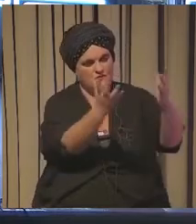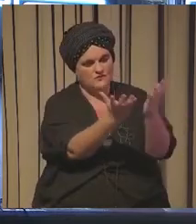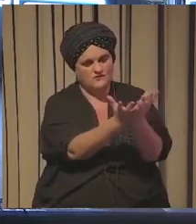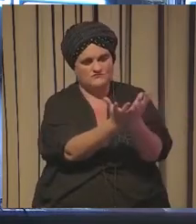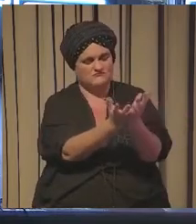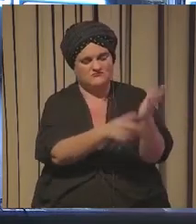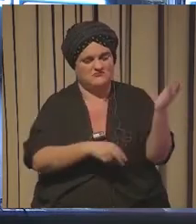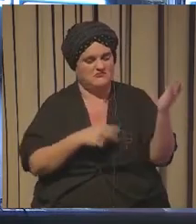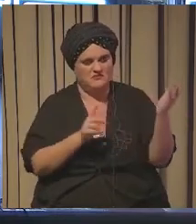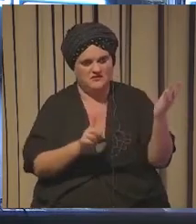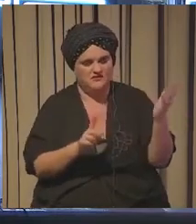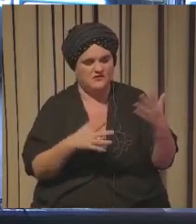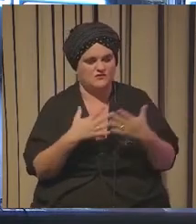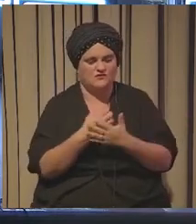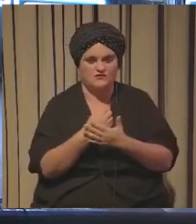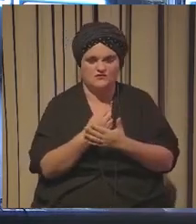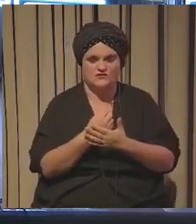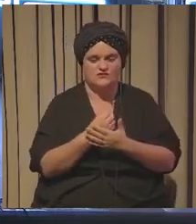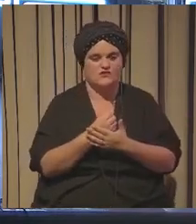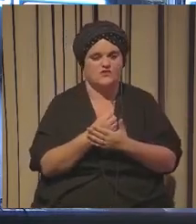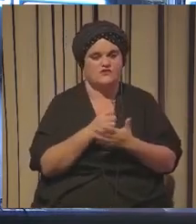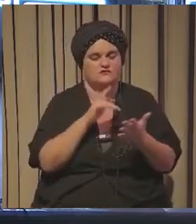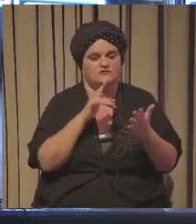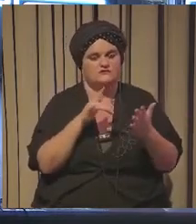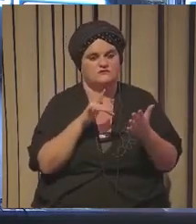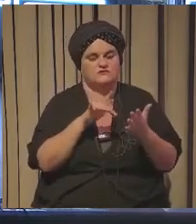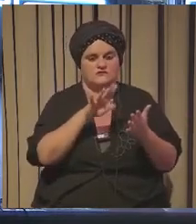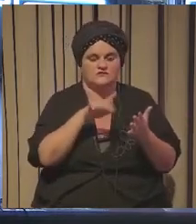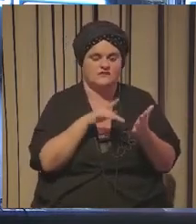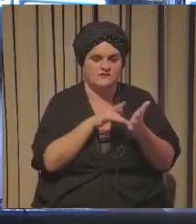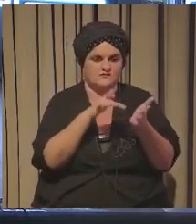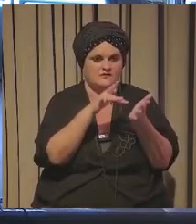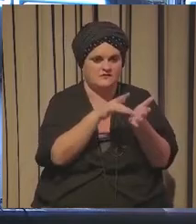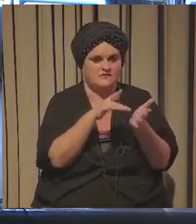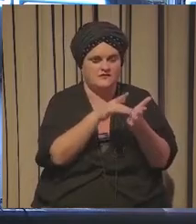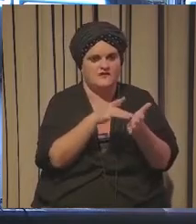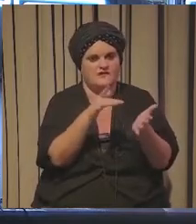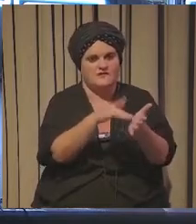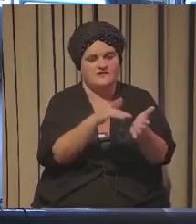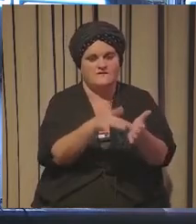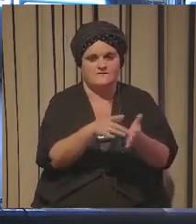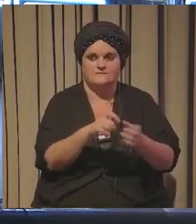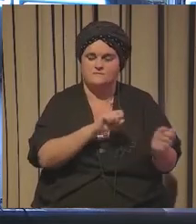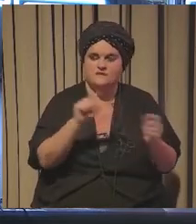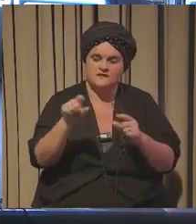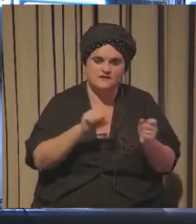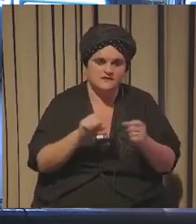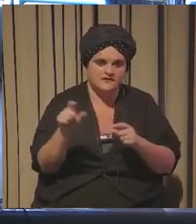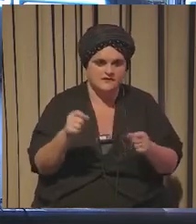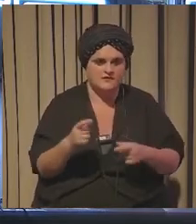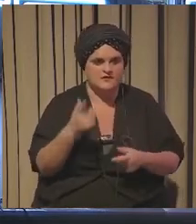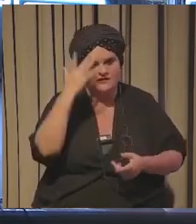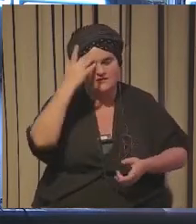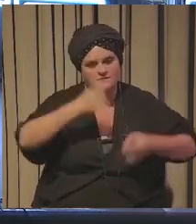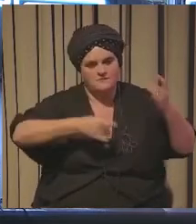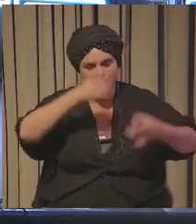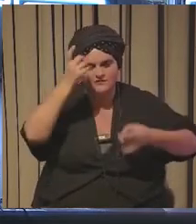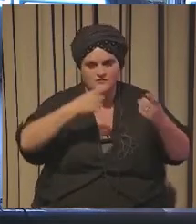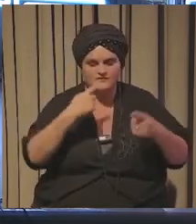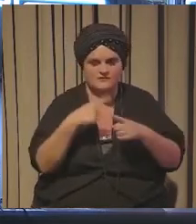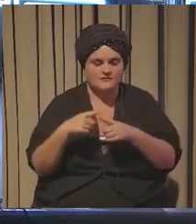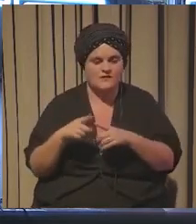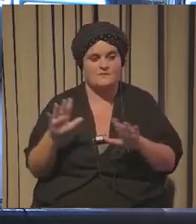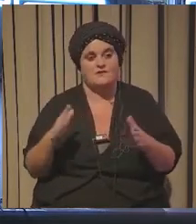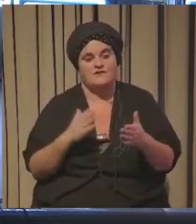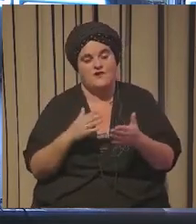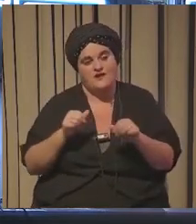no. Tenía todo que ver con eventos, revoluciones e invenciones, inmigraciones y todo tipo de cosas. Pero